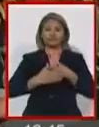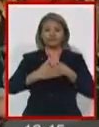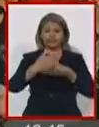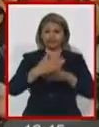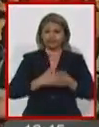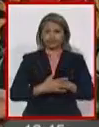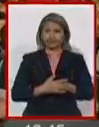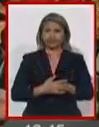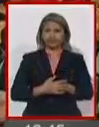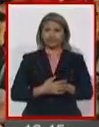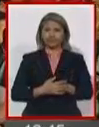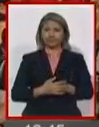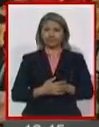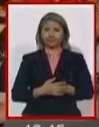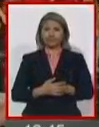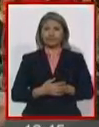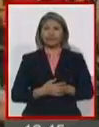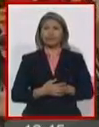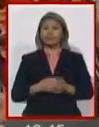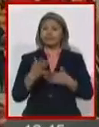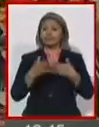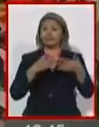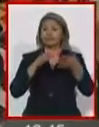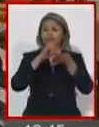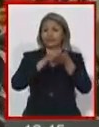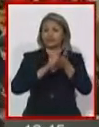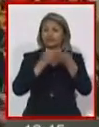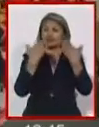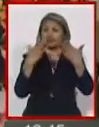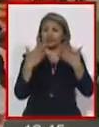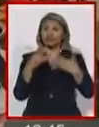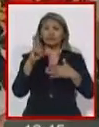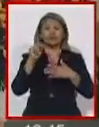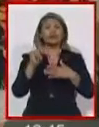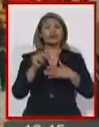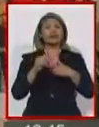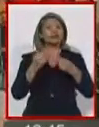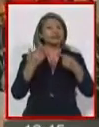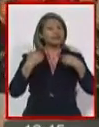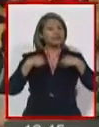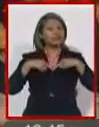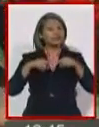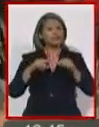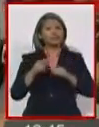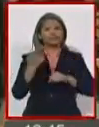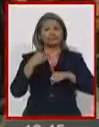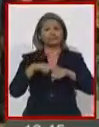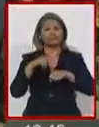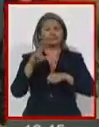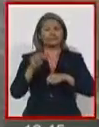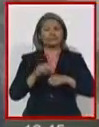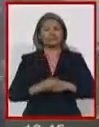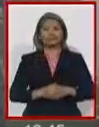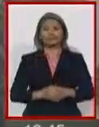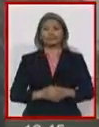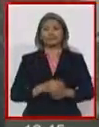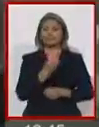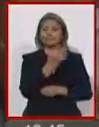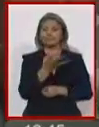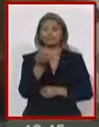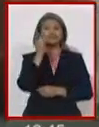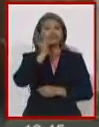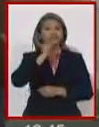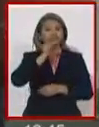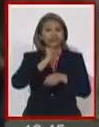continuar. En ese sentido, con descuento que nos han hecho, no vamos a doblegar ni vamos a normalizar las actividades. Algunas de las